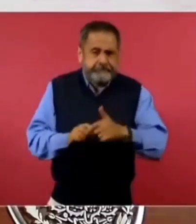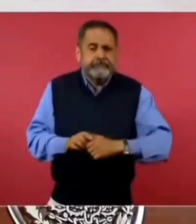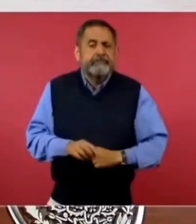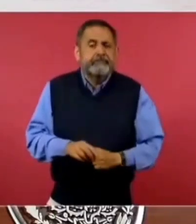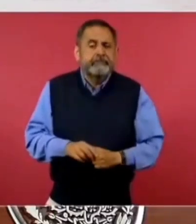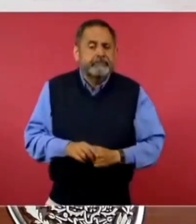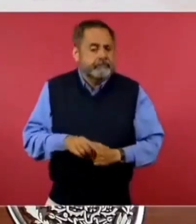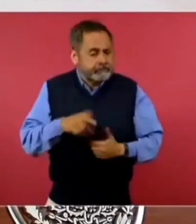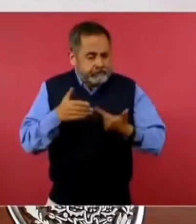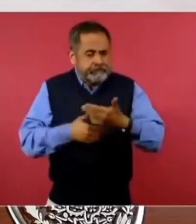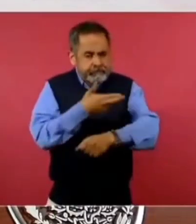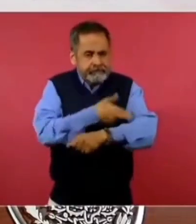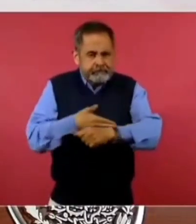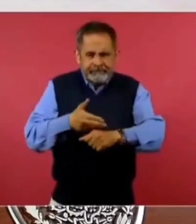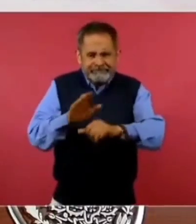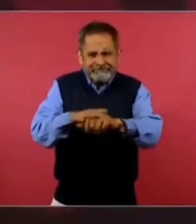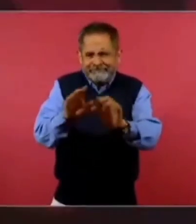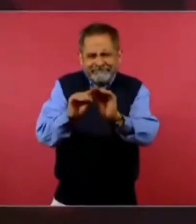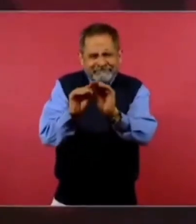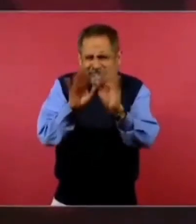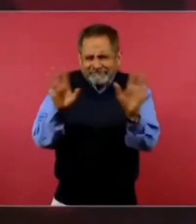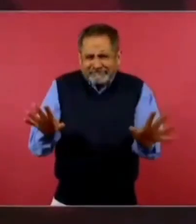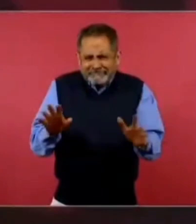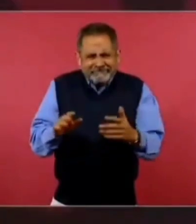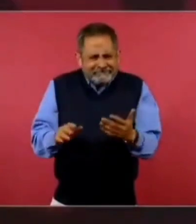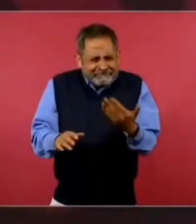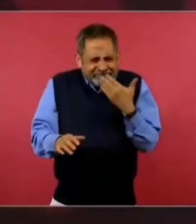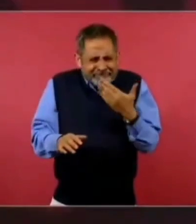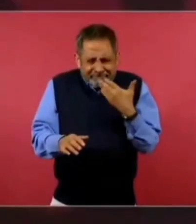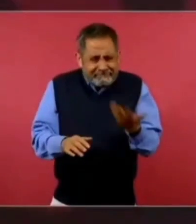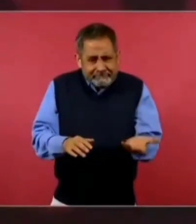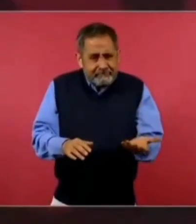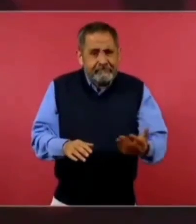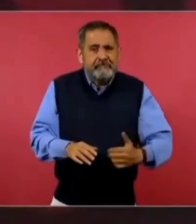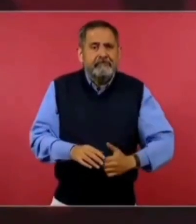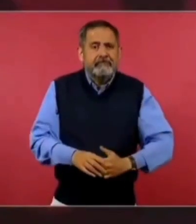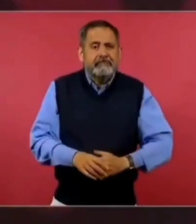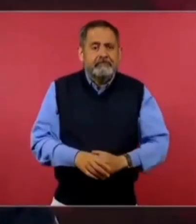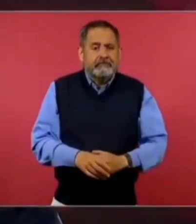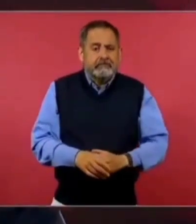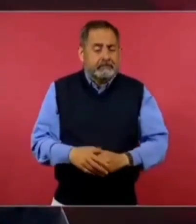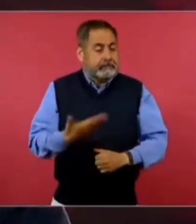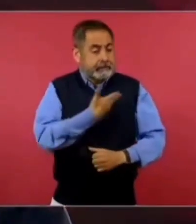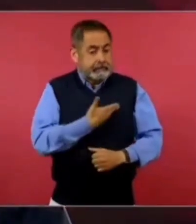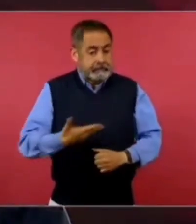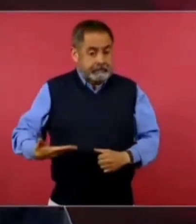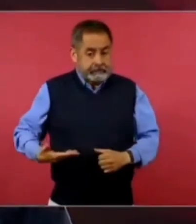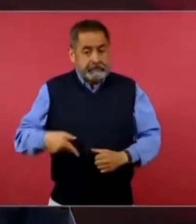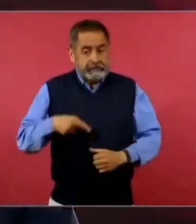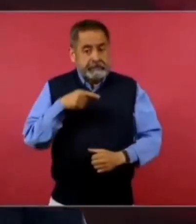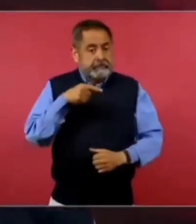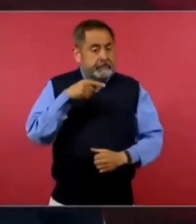El procedimiento está muy claro. ¿Sí? El presidente,